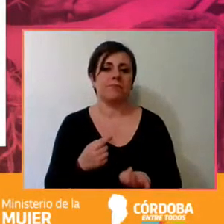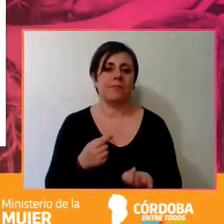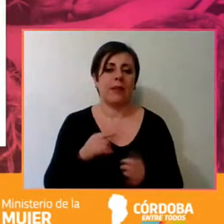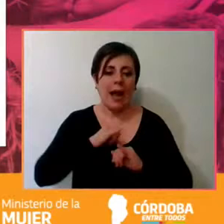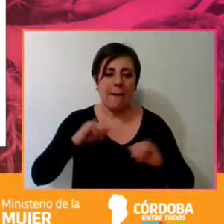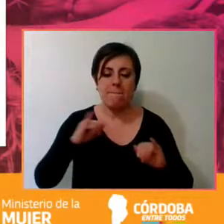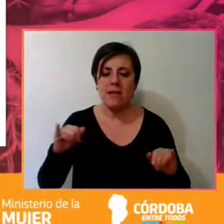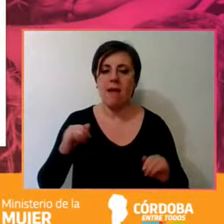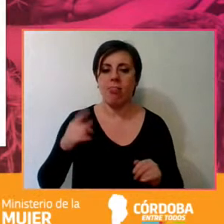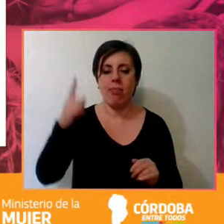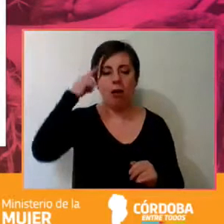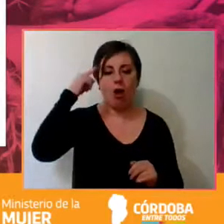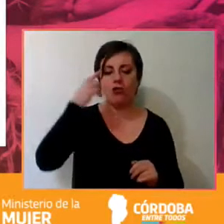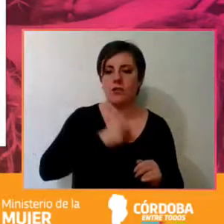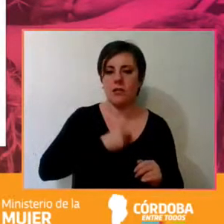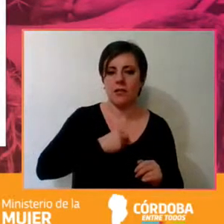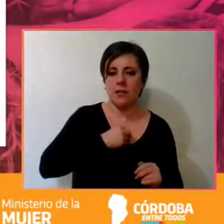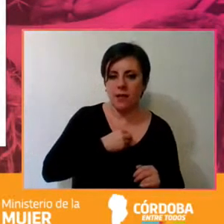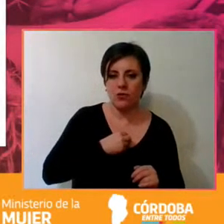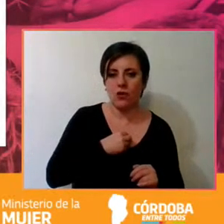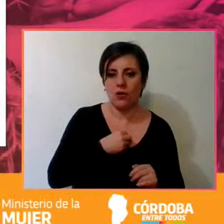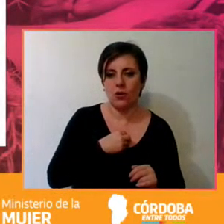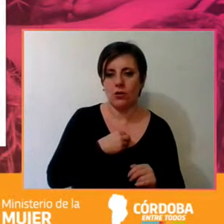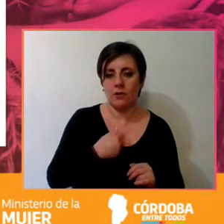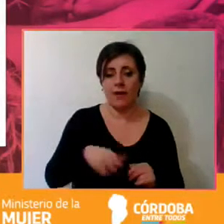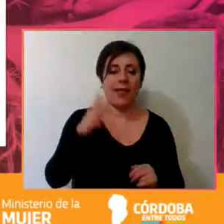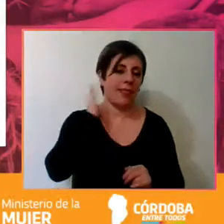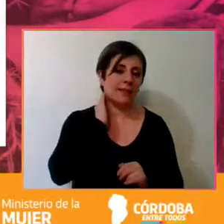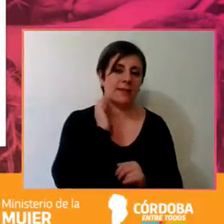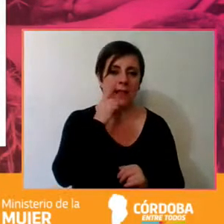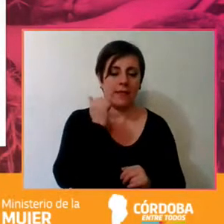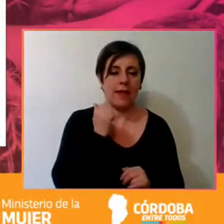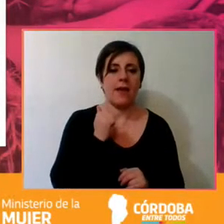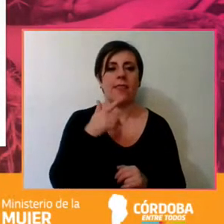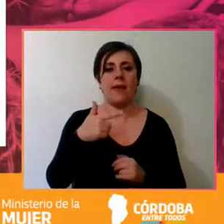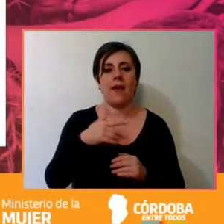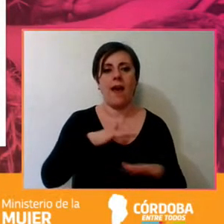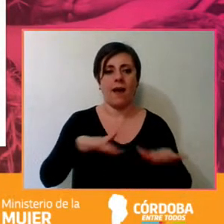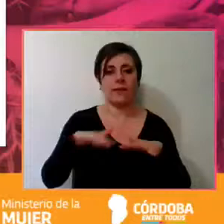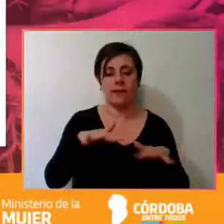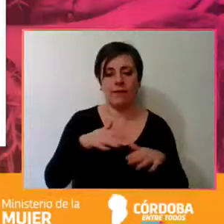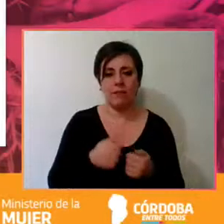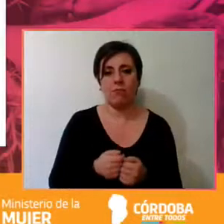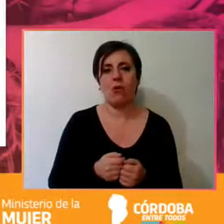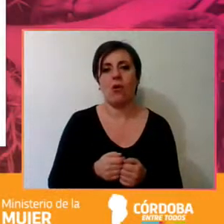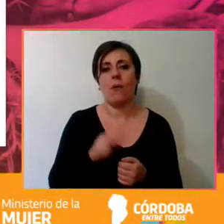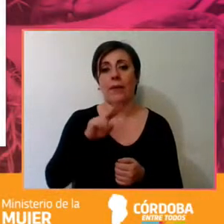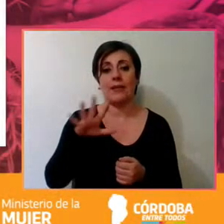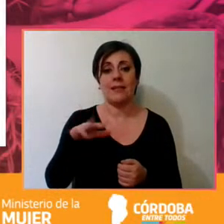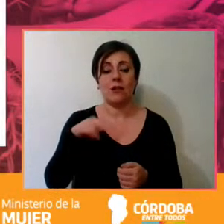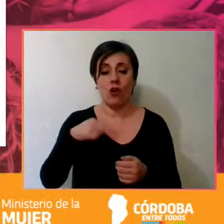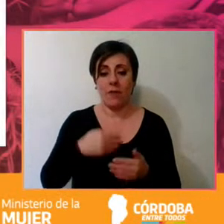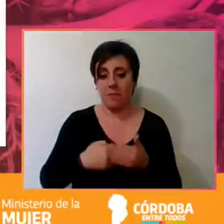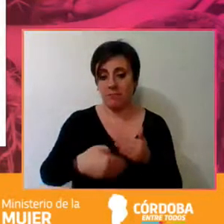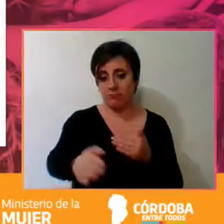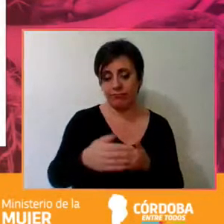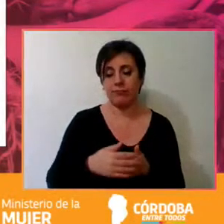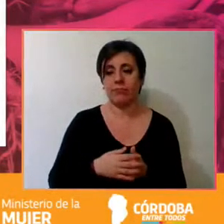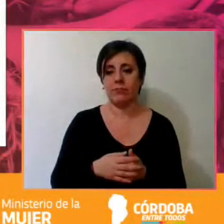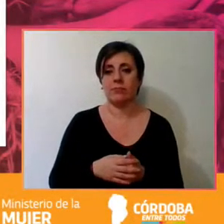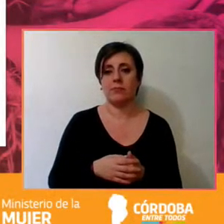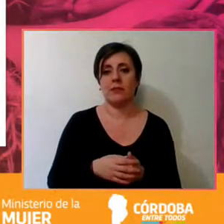decía, prontamente estaremos con los 16 días de activismo a partir del 25 de noviembre desarrollando estas campañas en el